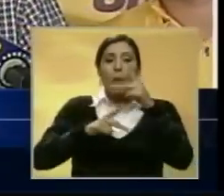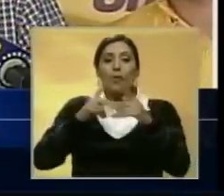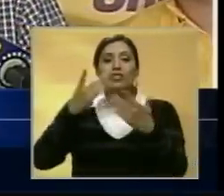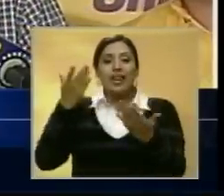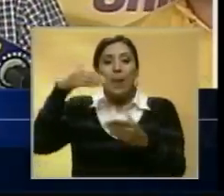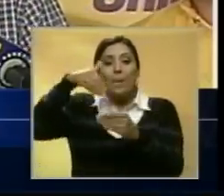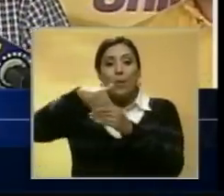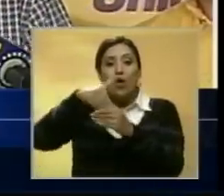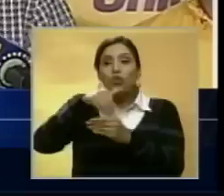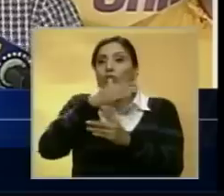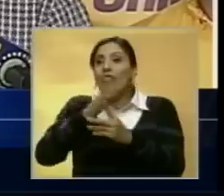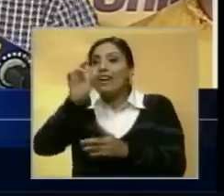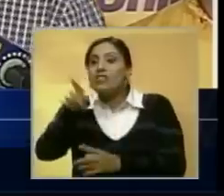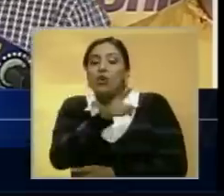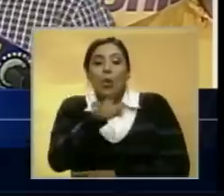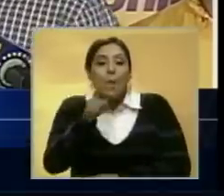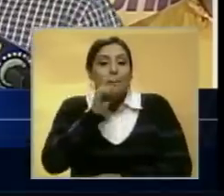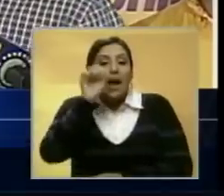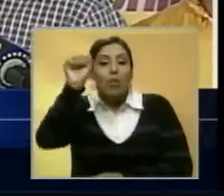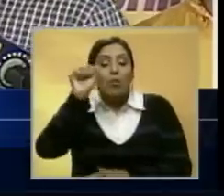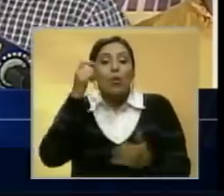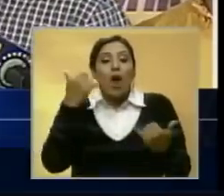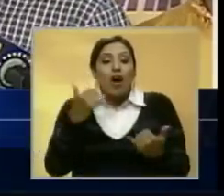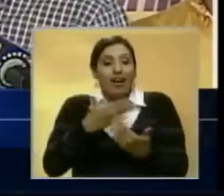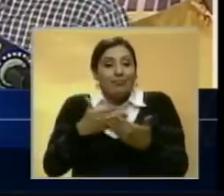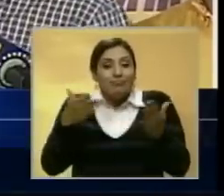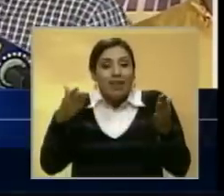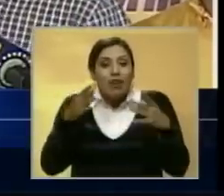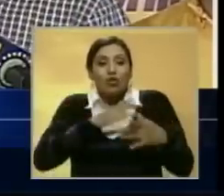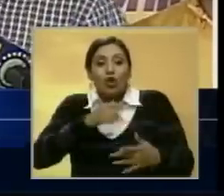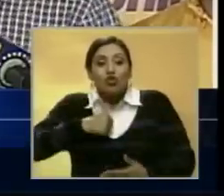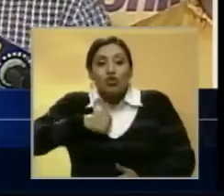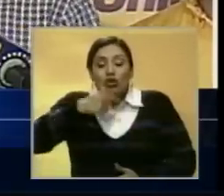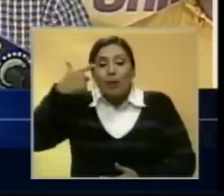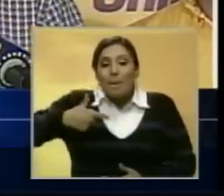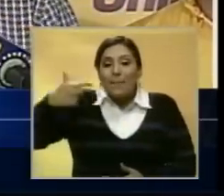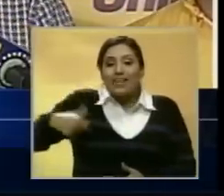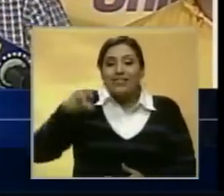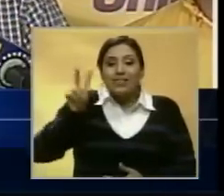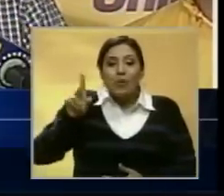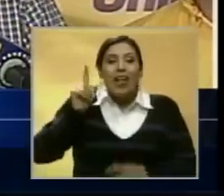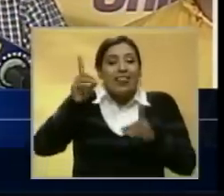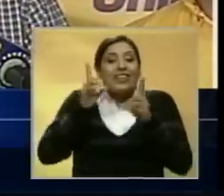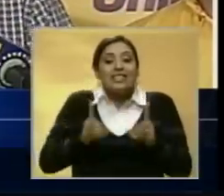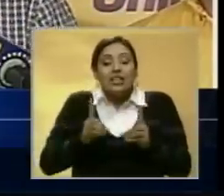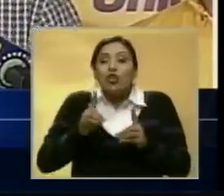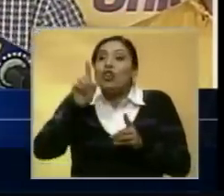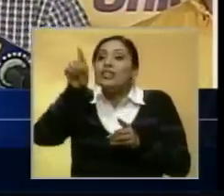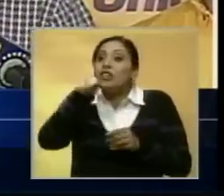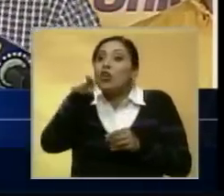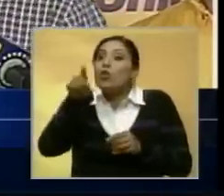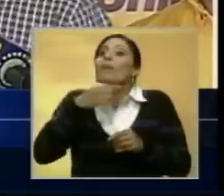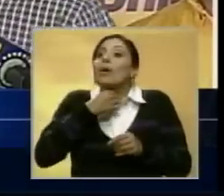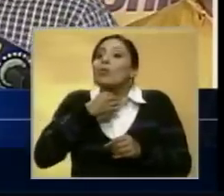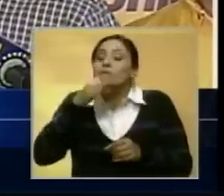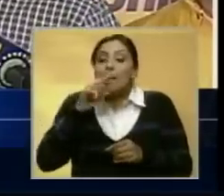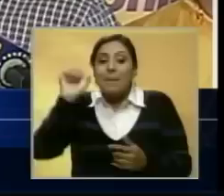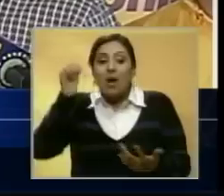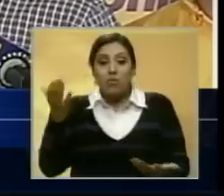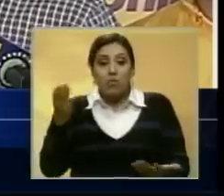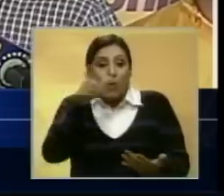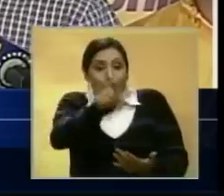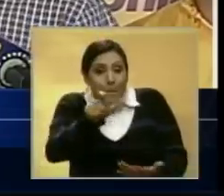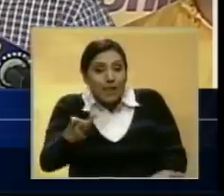de referéndum revocatorio, que abre la posibilidad de que seamos los venezolanos los que decidamos nuestro futuro. Que sea